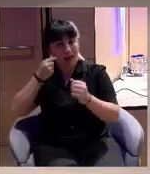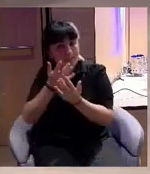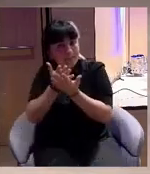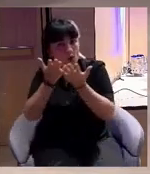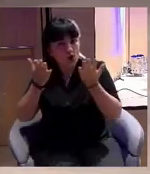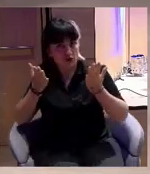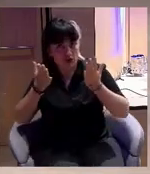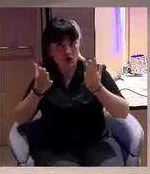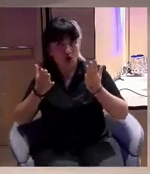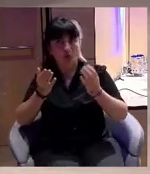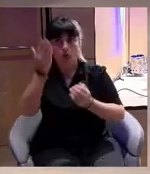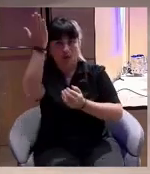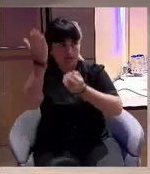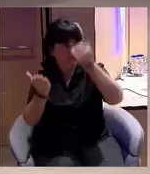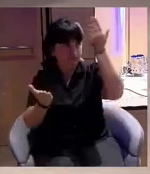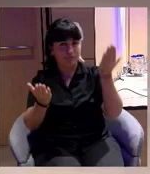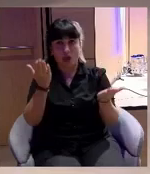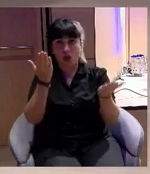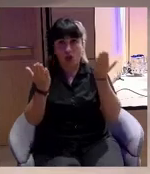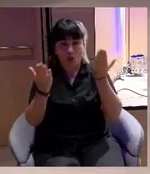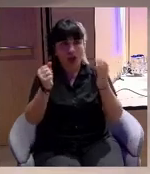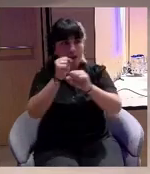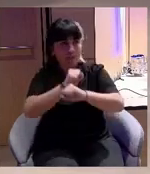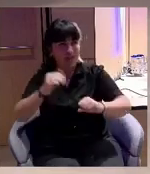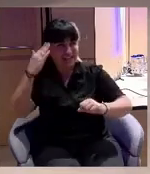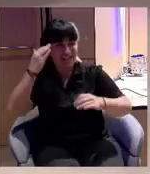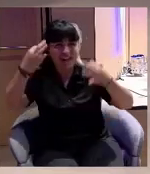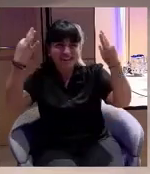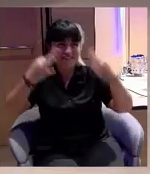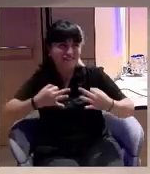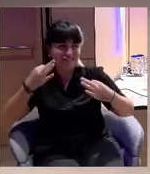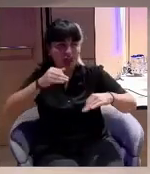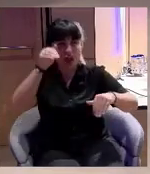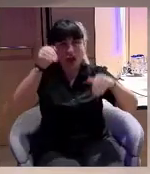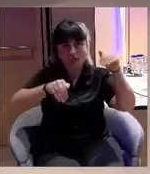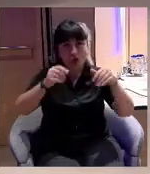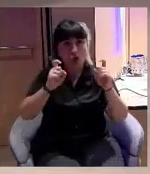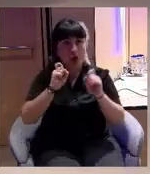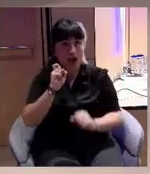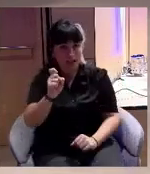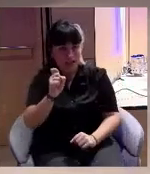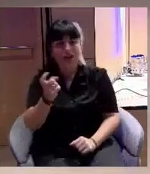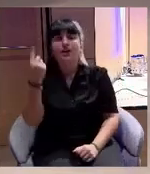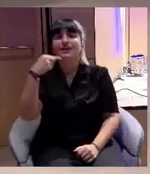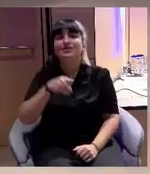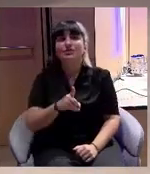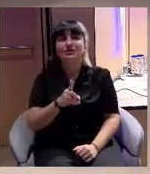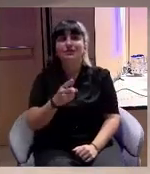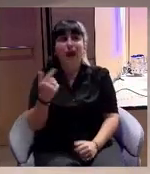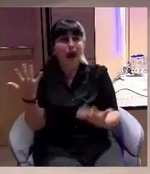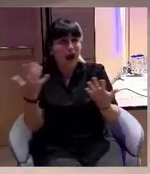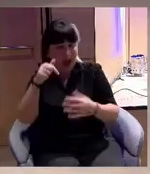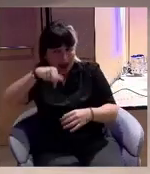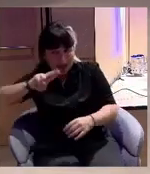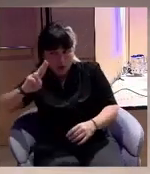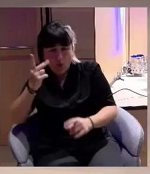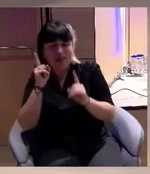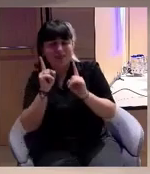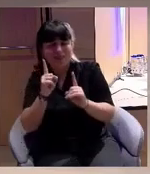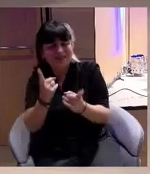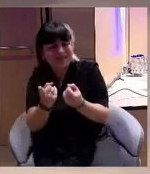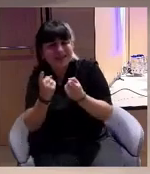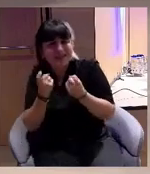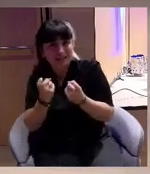se le podría pedir que estandar mucho más no que hagan un poco más de esfuerzo si en realidad lo que quieren es comunicar por